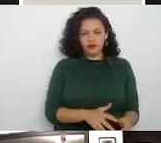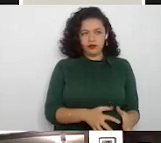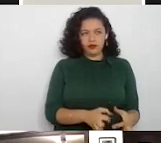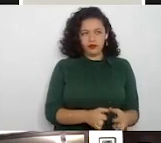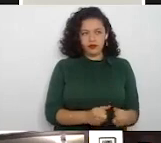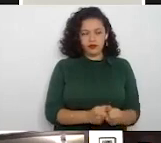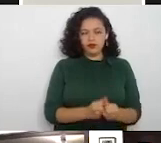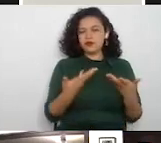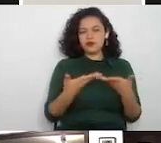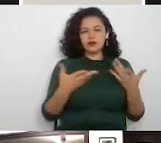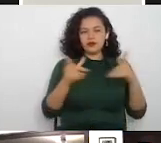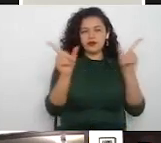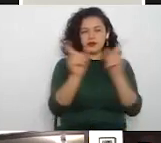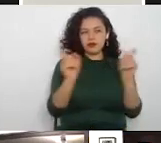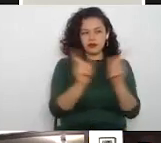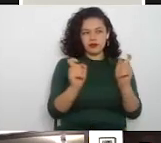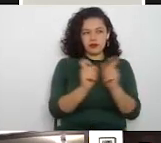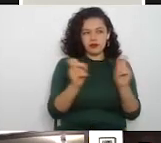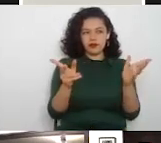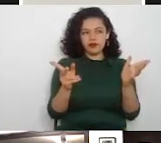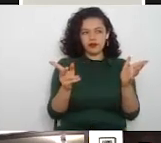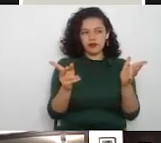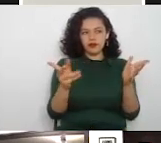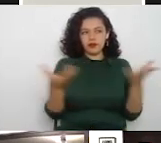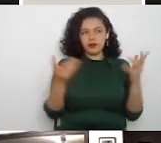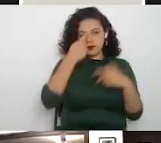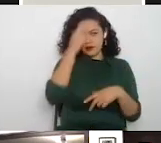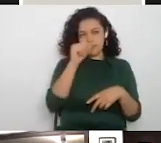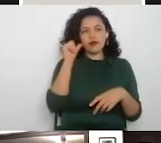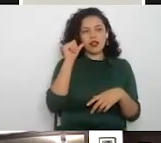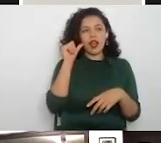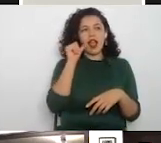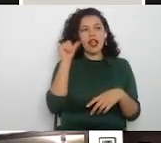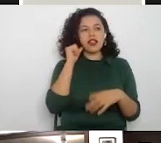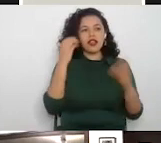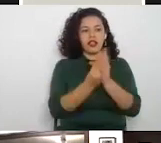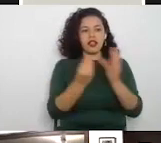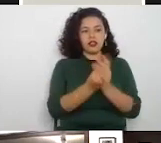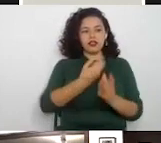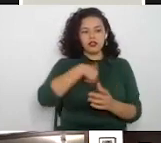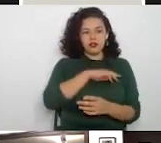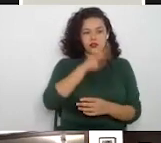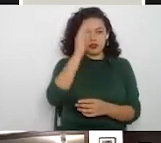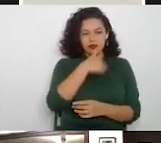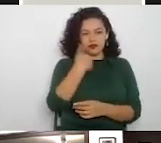que vimos en la clase de ayer, en la sesión de ayer.